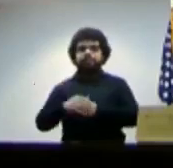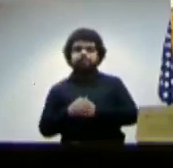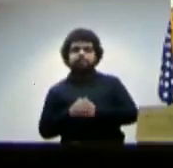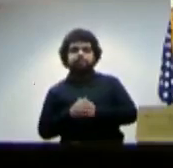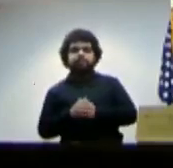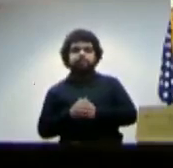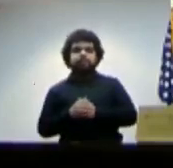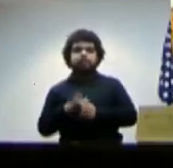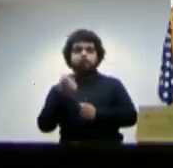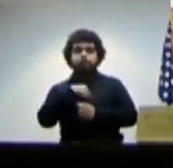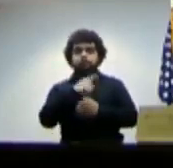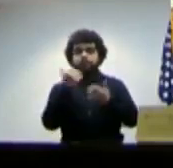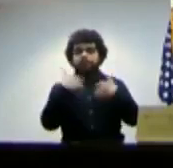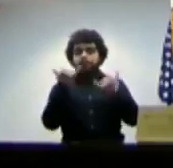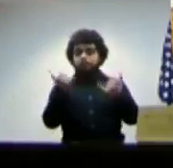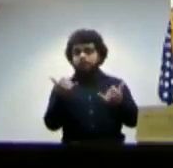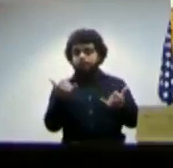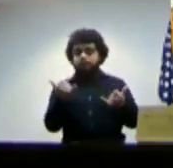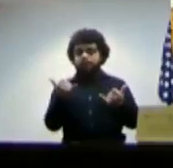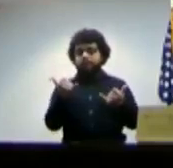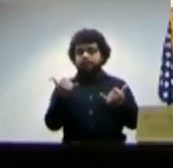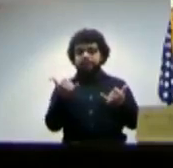sometido ahora son